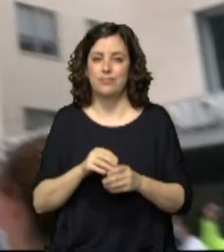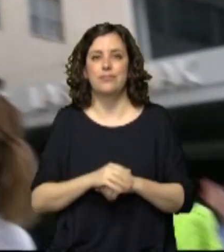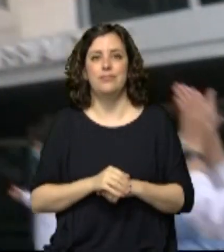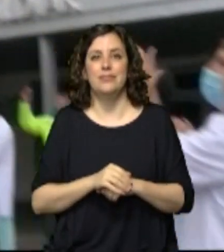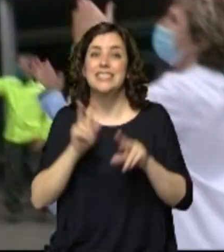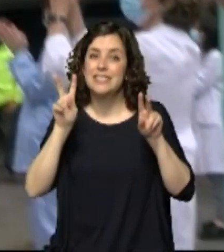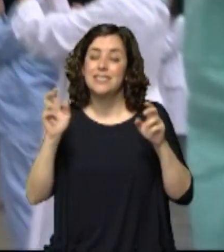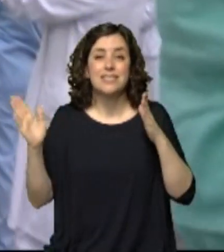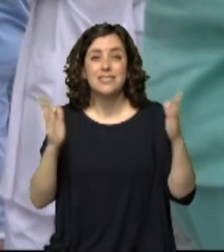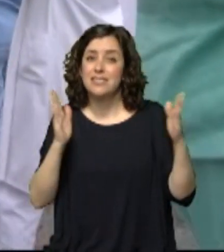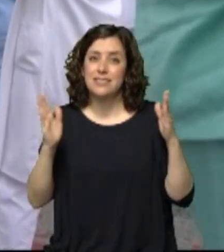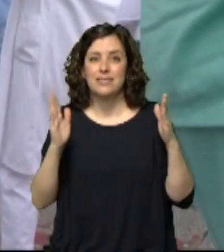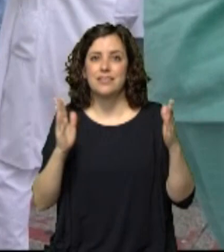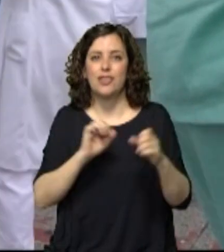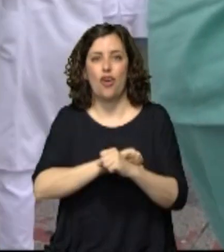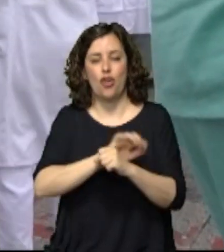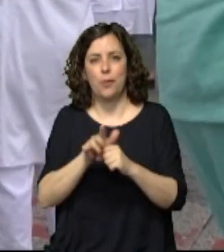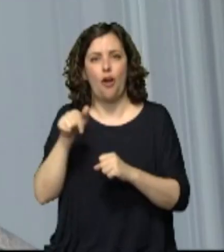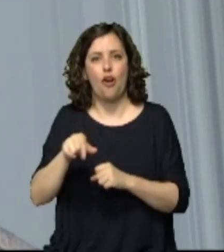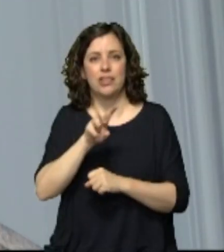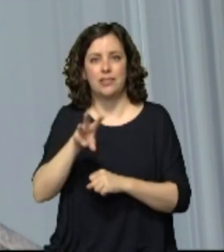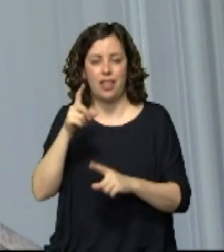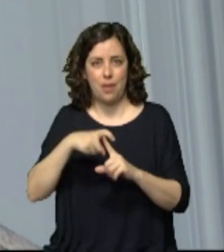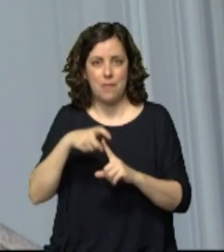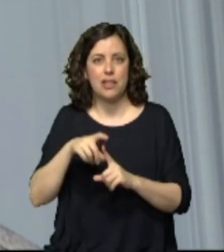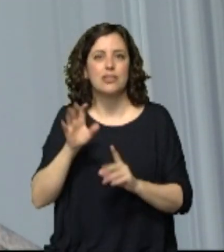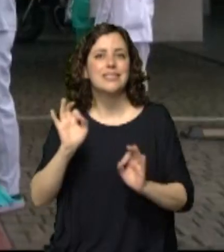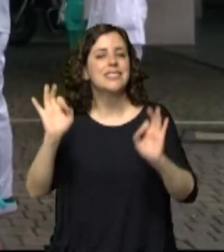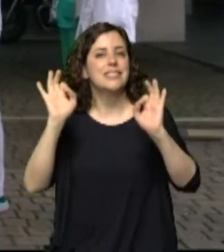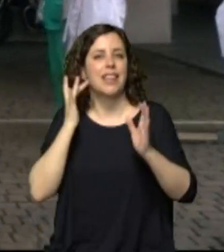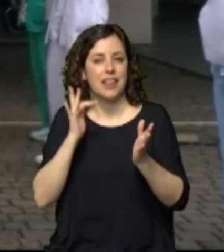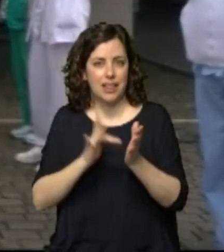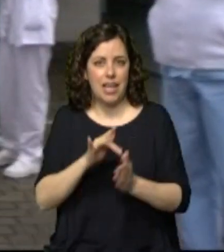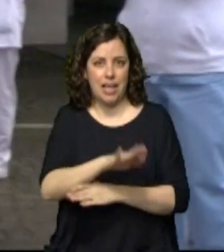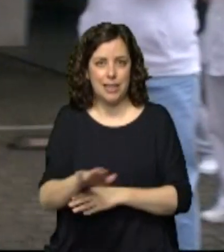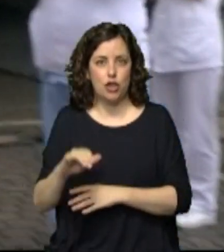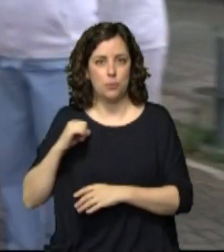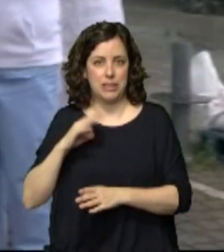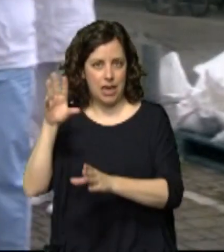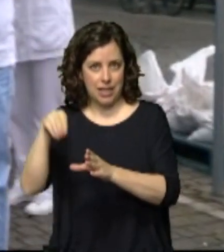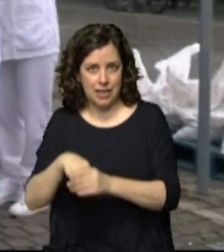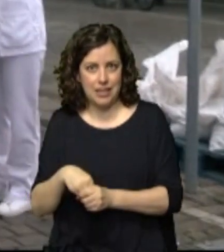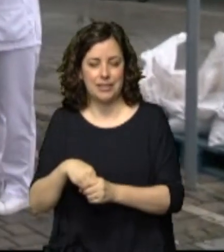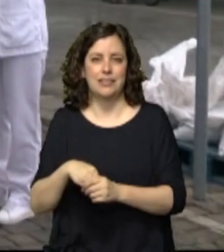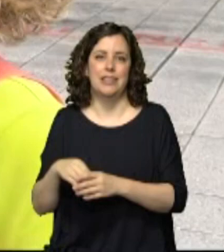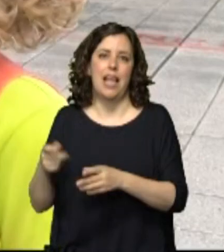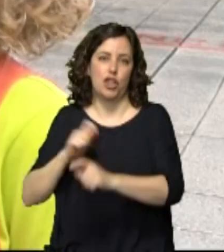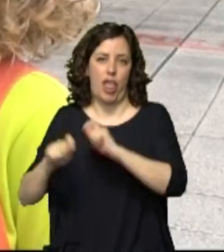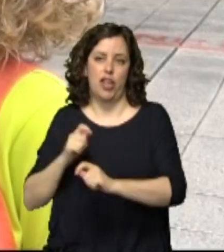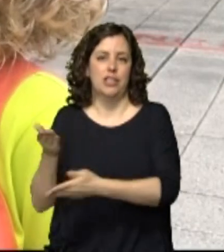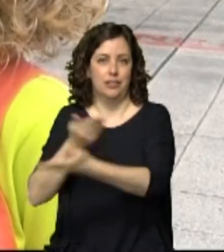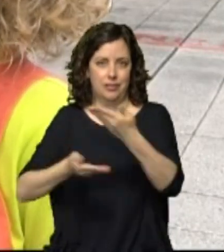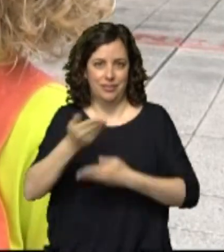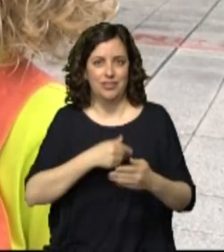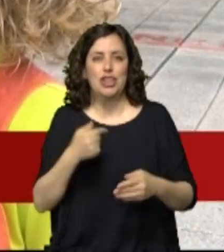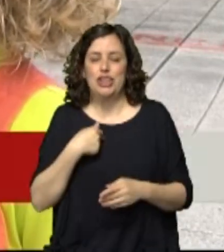coronavirus que por este 13 de mayo, Día del Niño Hospitalizado, ha realizado Sembrando Ilusiones junto a otras asociaciones. Yo todavía estoy temblando, por